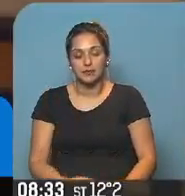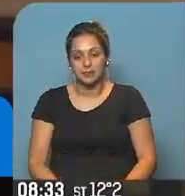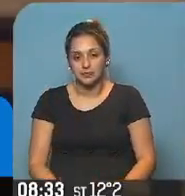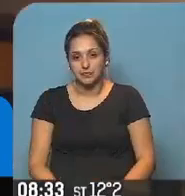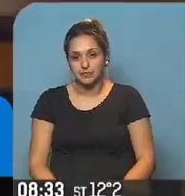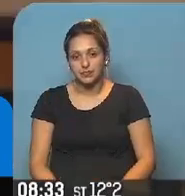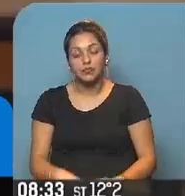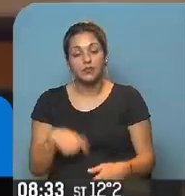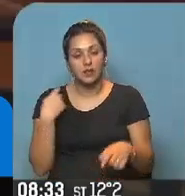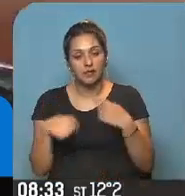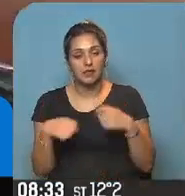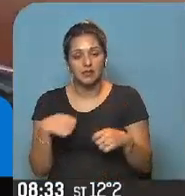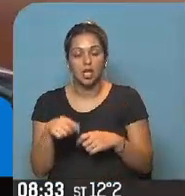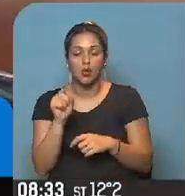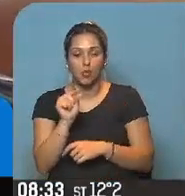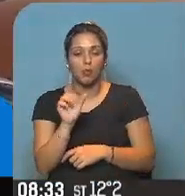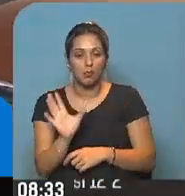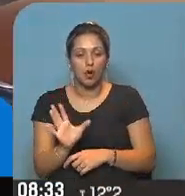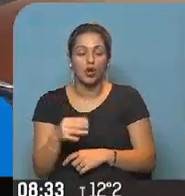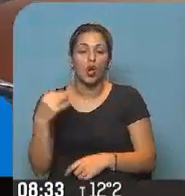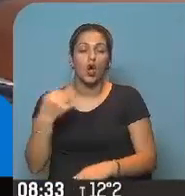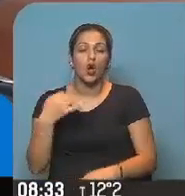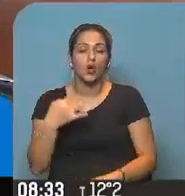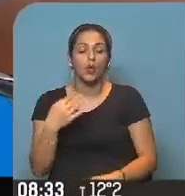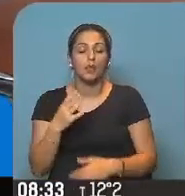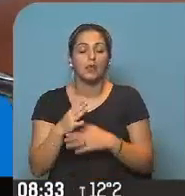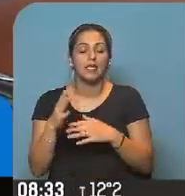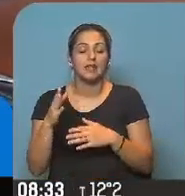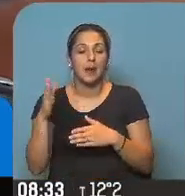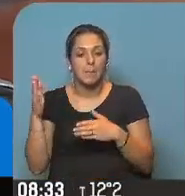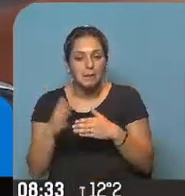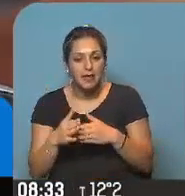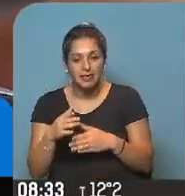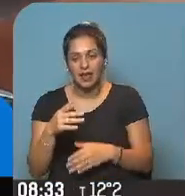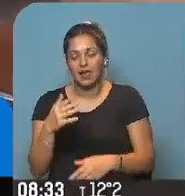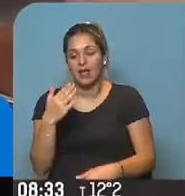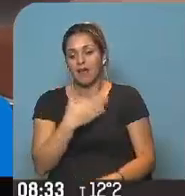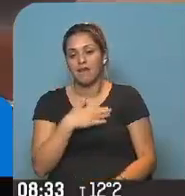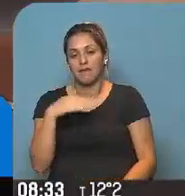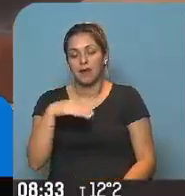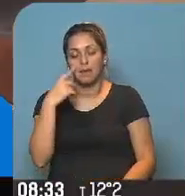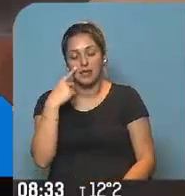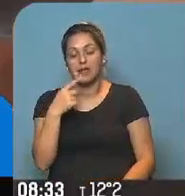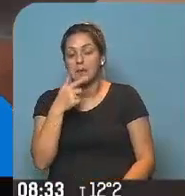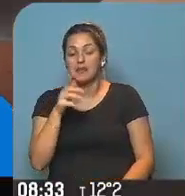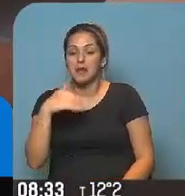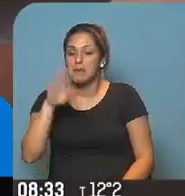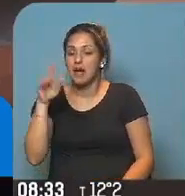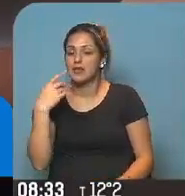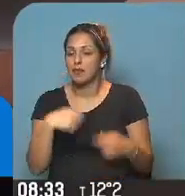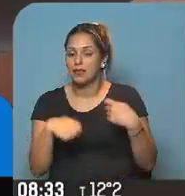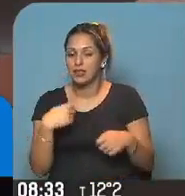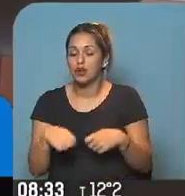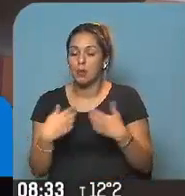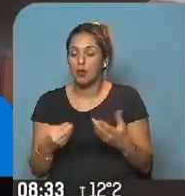está flexibilizando un poco el cumplimiento de la meta con el FMI, pero creo que hará falta una mayor flexibilización porque realmente